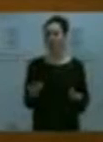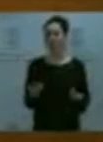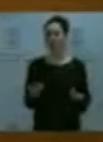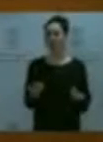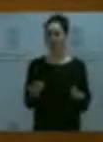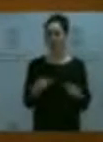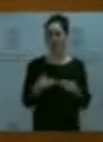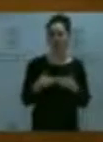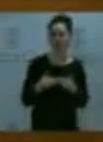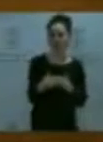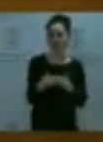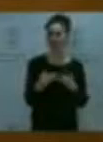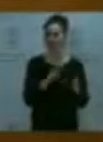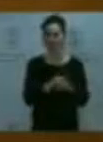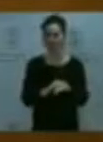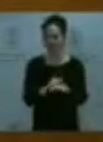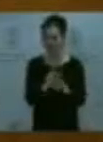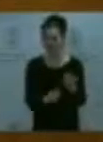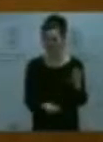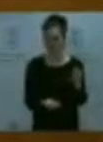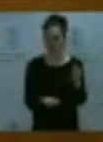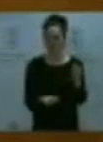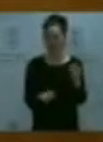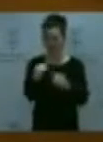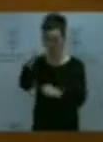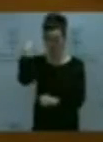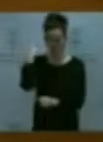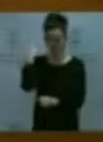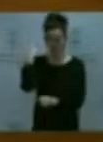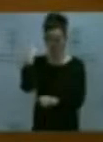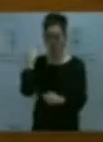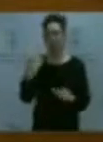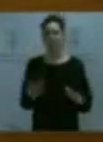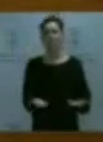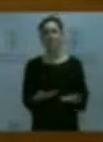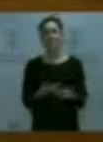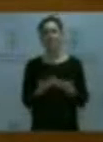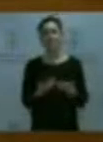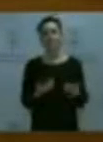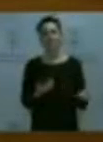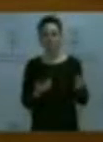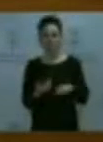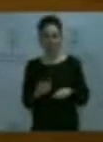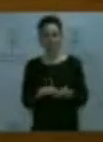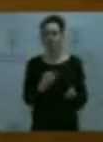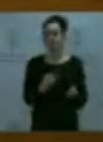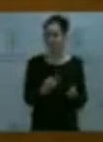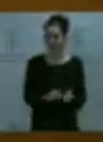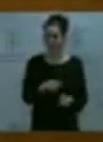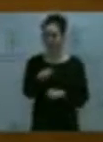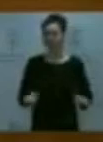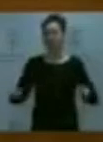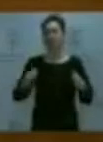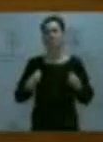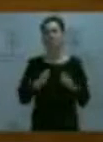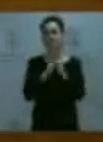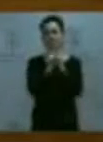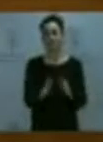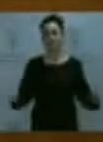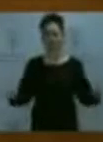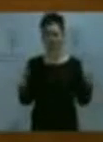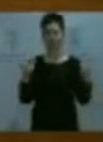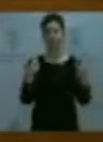17. ¿Dónde quedó ya? Bueno, pues ahí empieza el plan demográfico de Asturias y finaliza en el